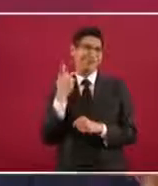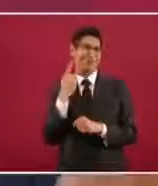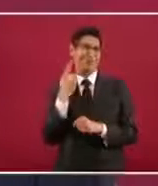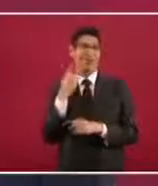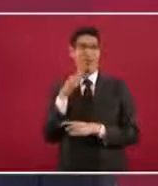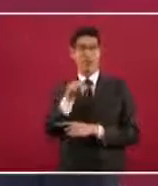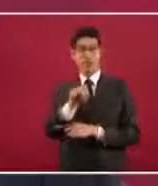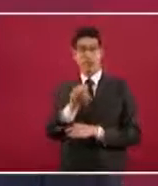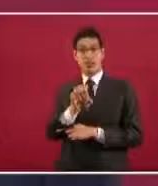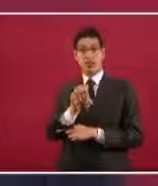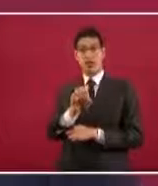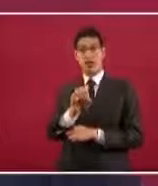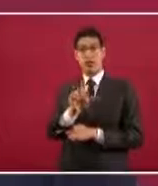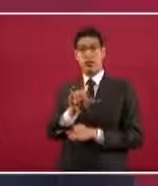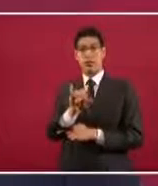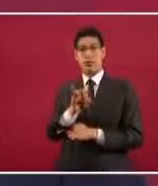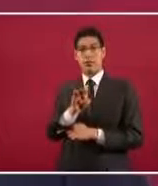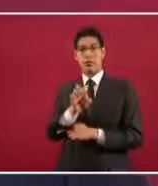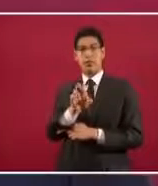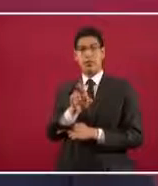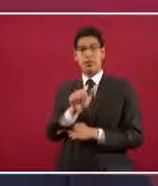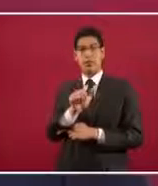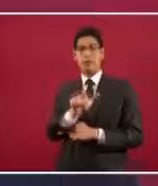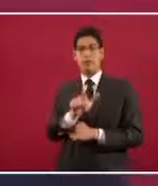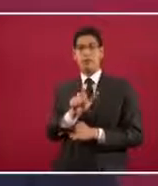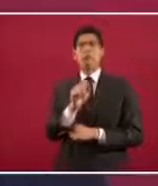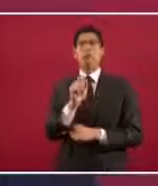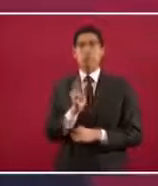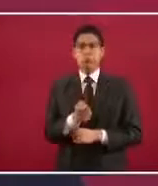pues quedaron